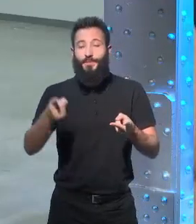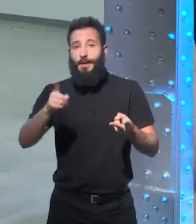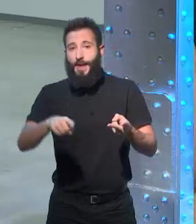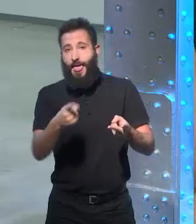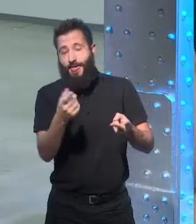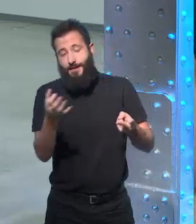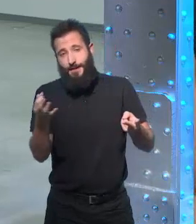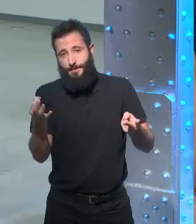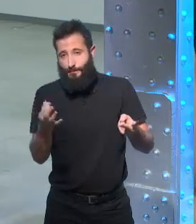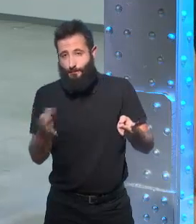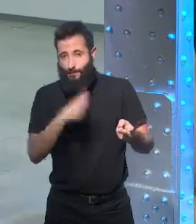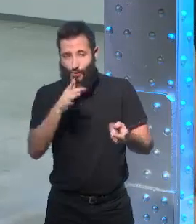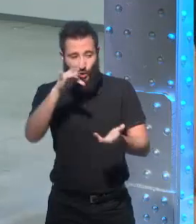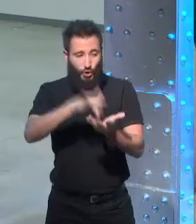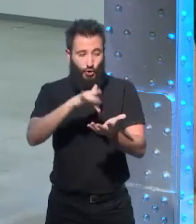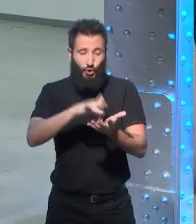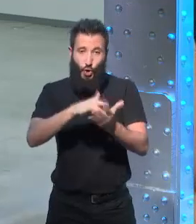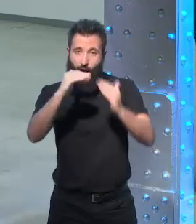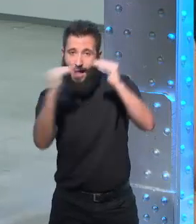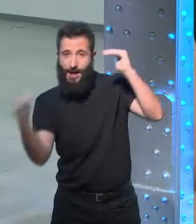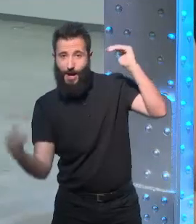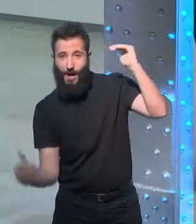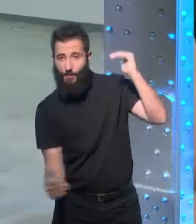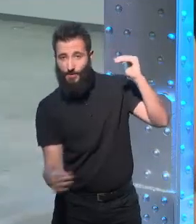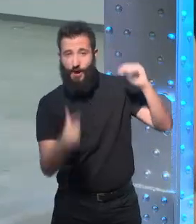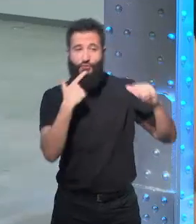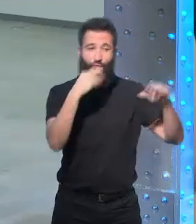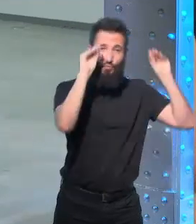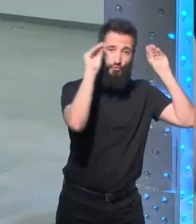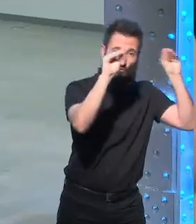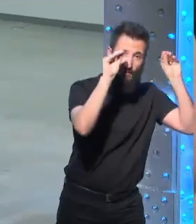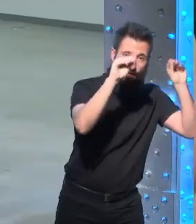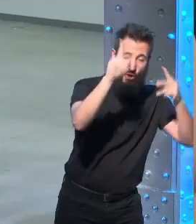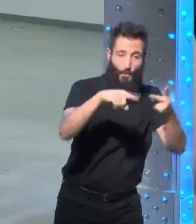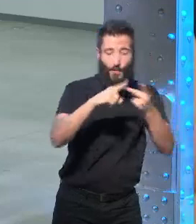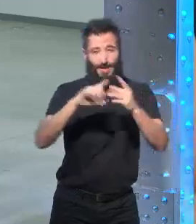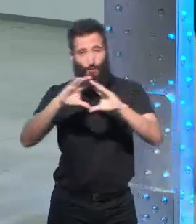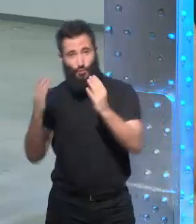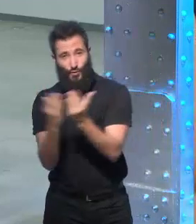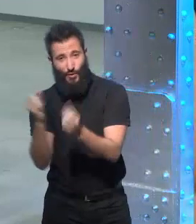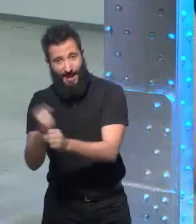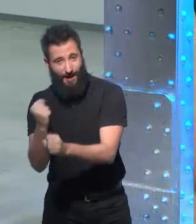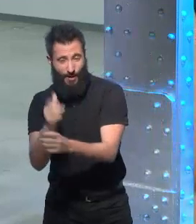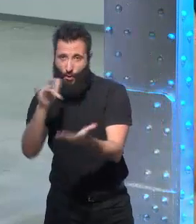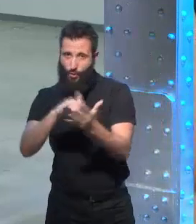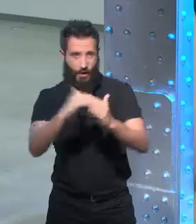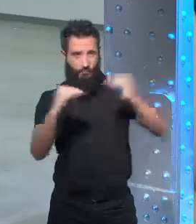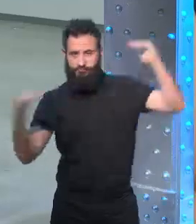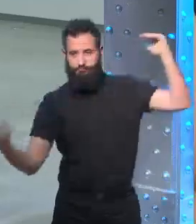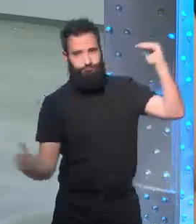a la brecha que existe entre el mundo de la formación y el mundo laboral, que va a